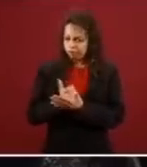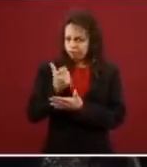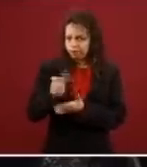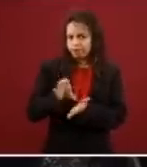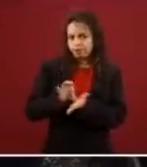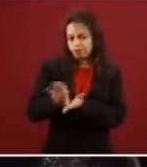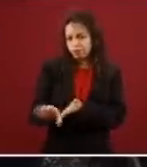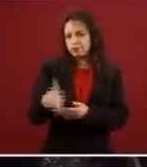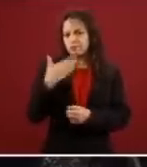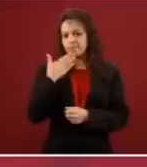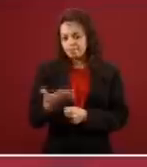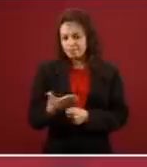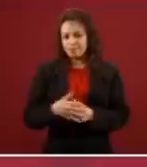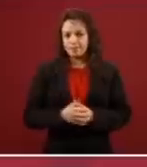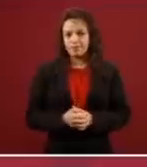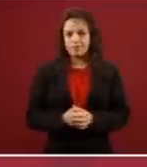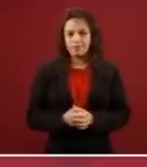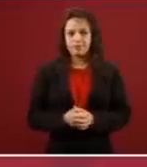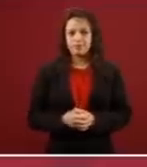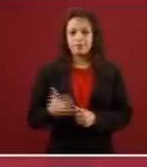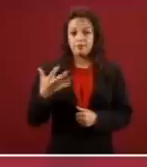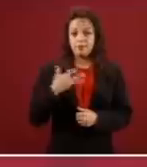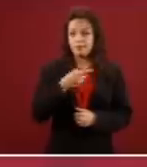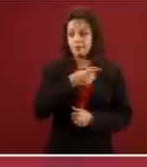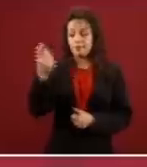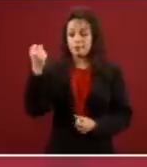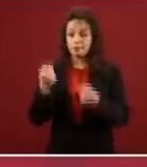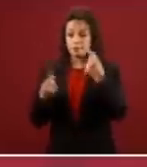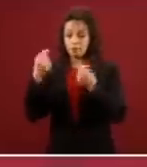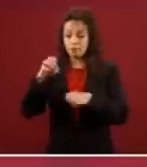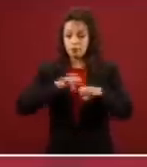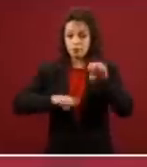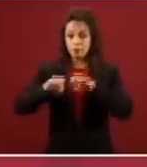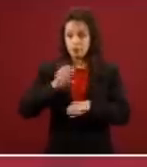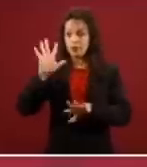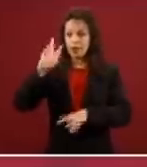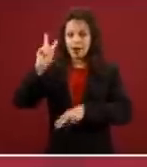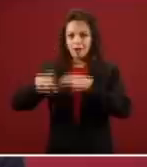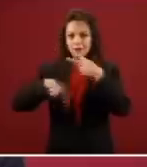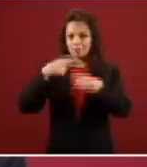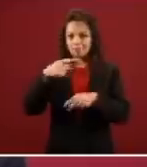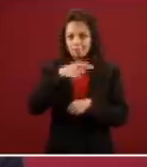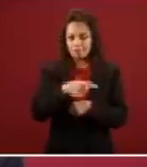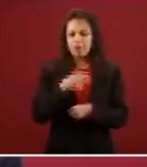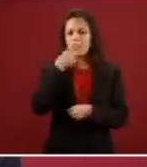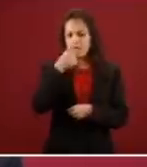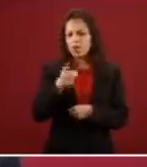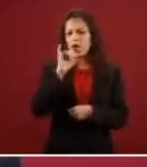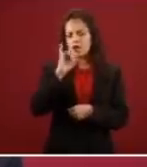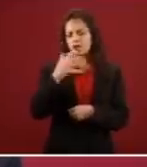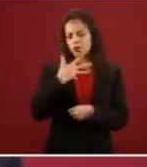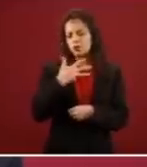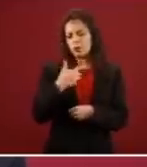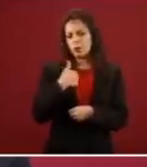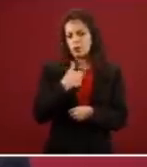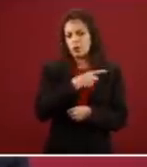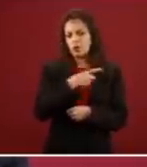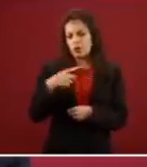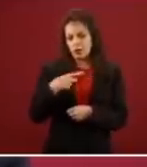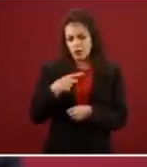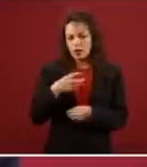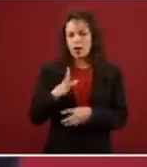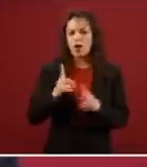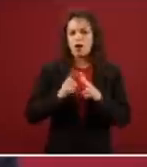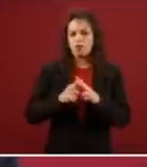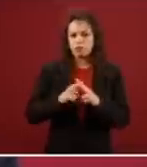el tema de las empresas que se acercaron y se regularizaron fueron empresas que tenían una operación real, pero que